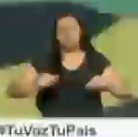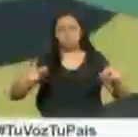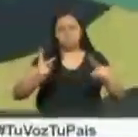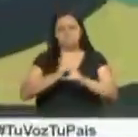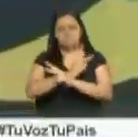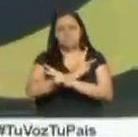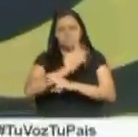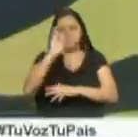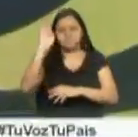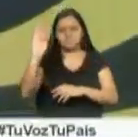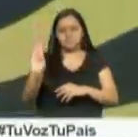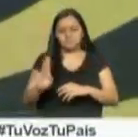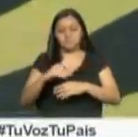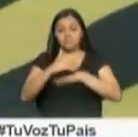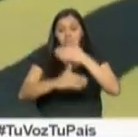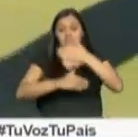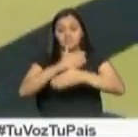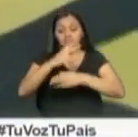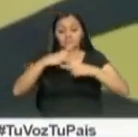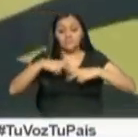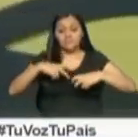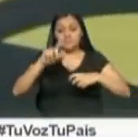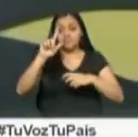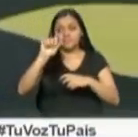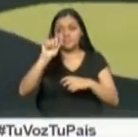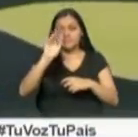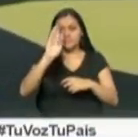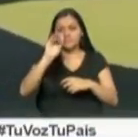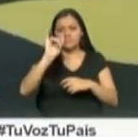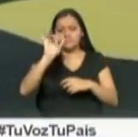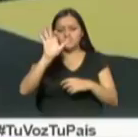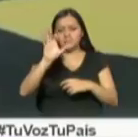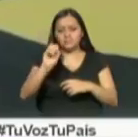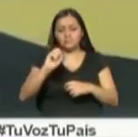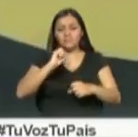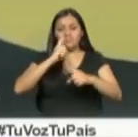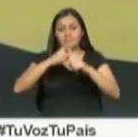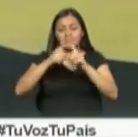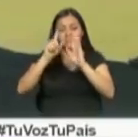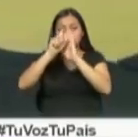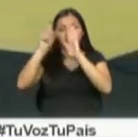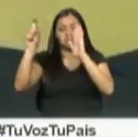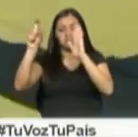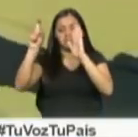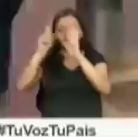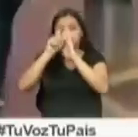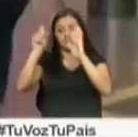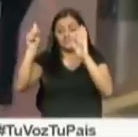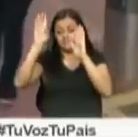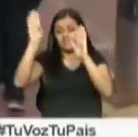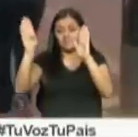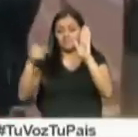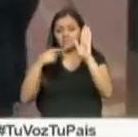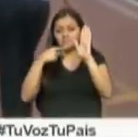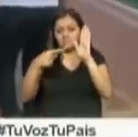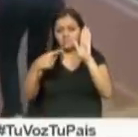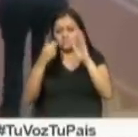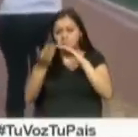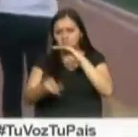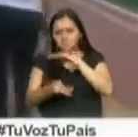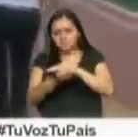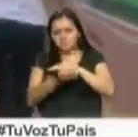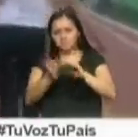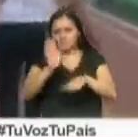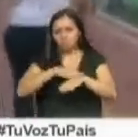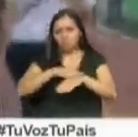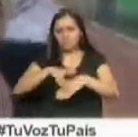Brasil. El avance de la investigación Lavallato incluyó la confesión de ex ejecutivos de la constructora Odebrecht implicados en la red de sobornos